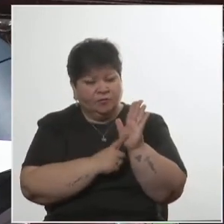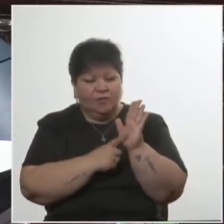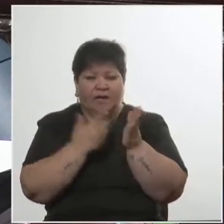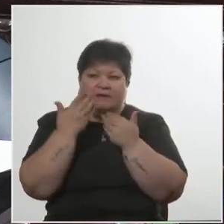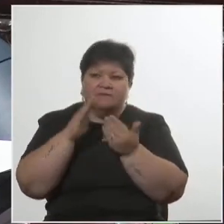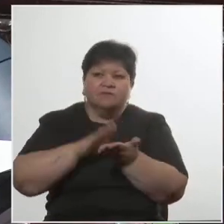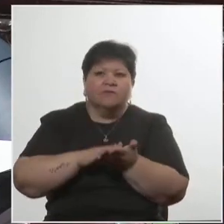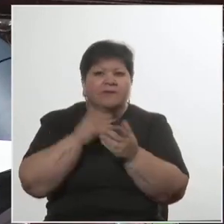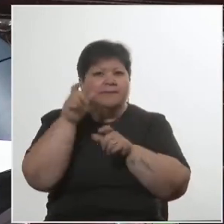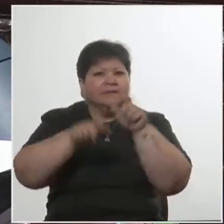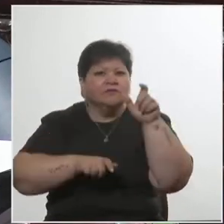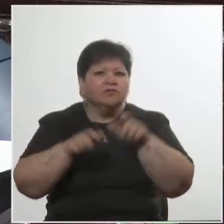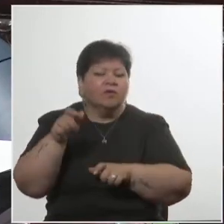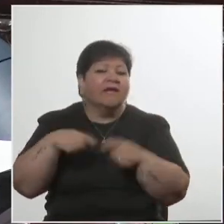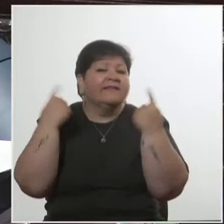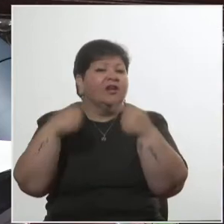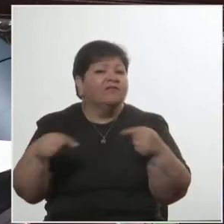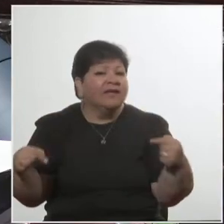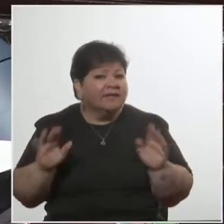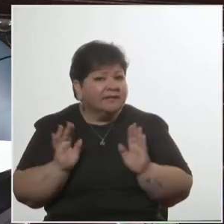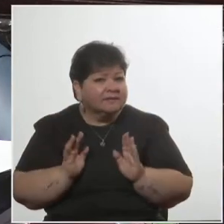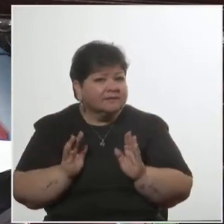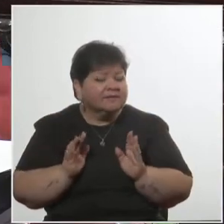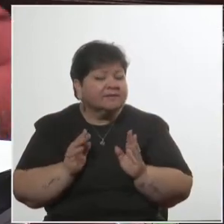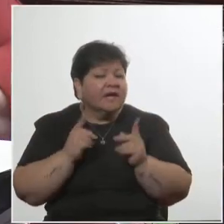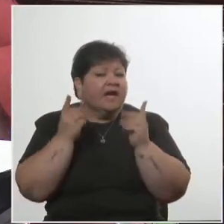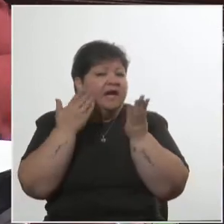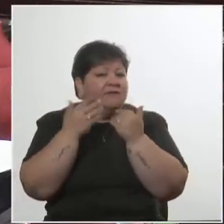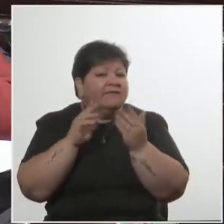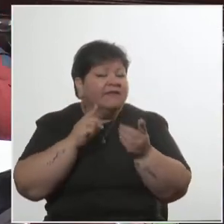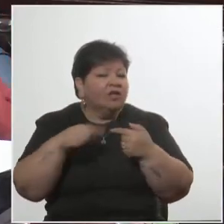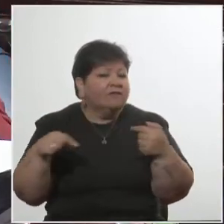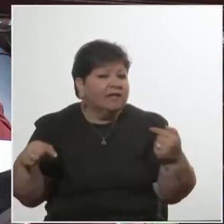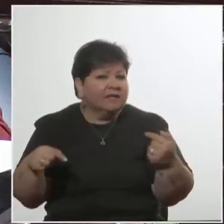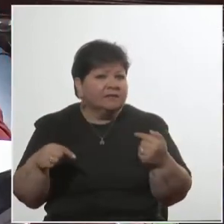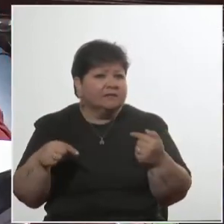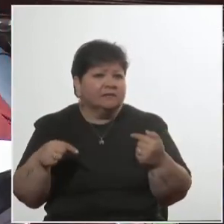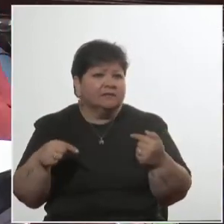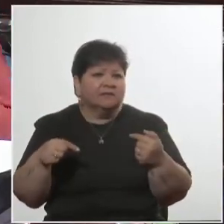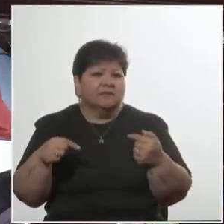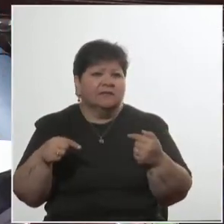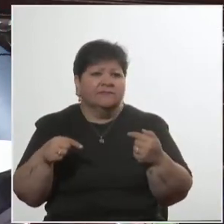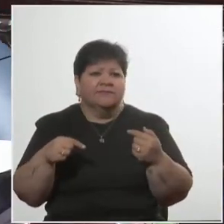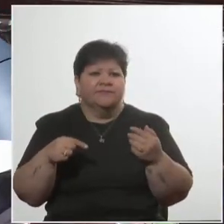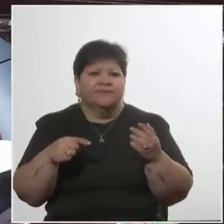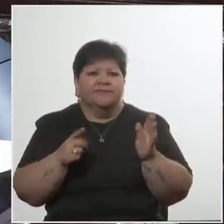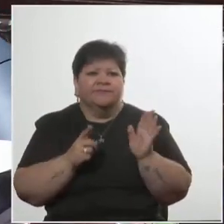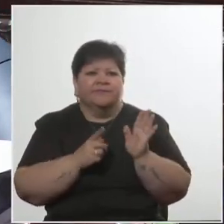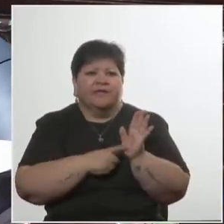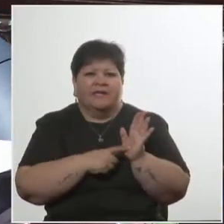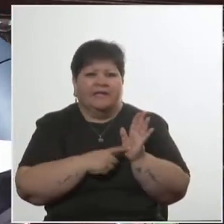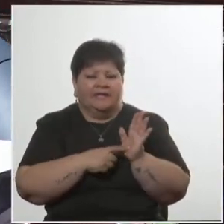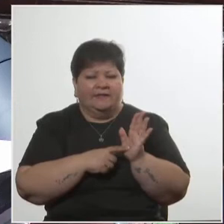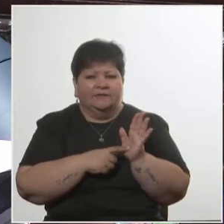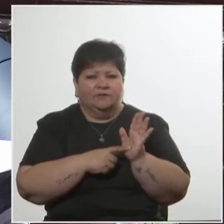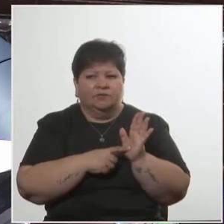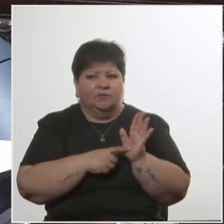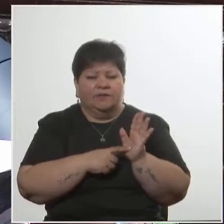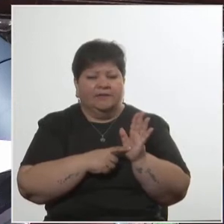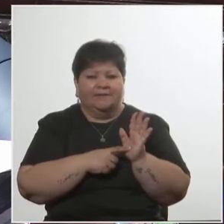personas y habla de los bienes habla de los bienes esto abre un un marco